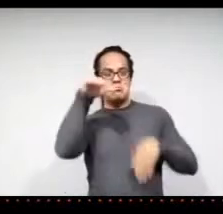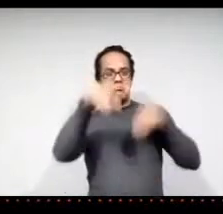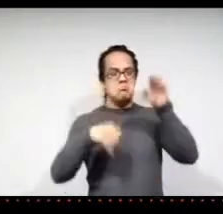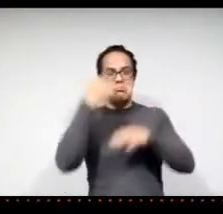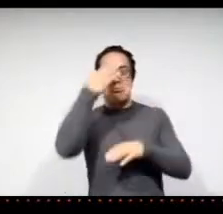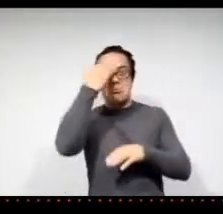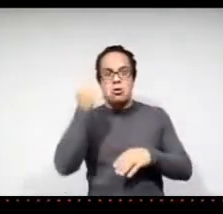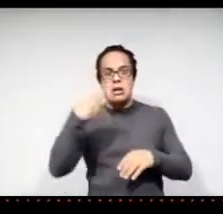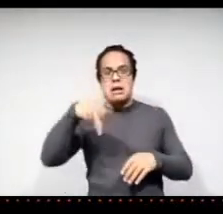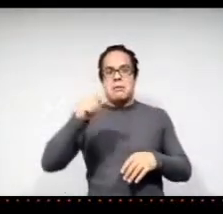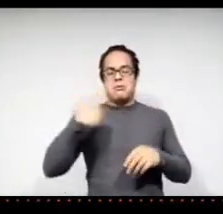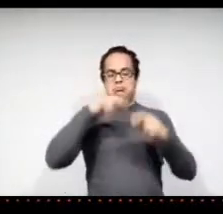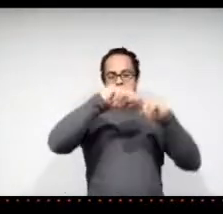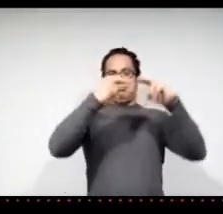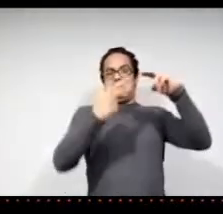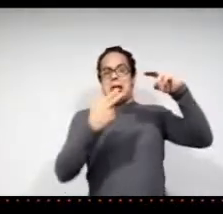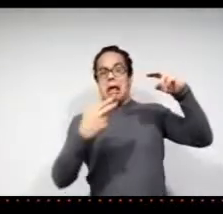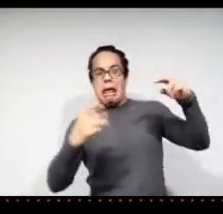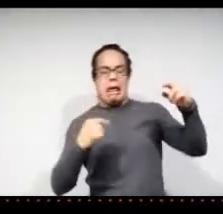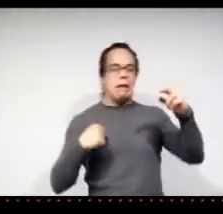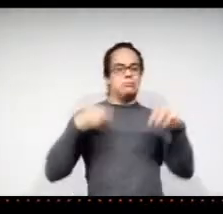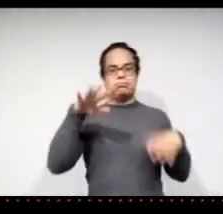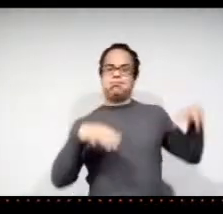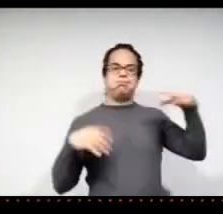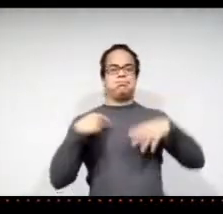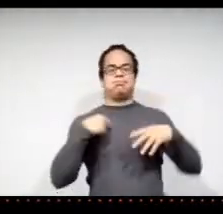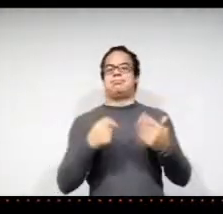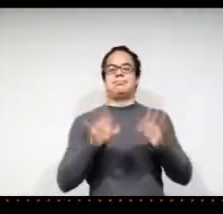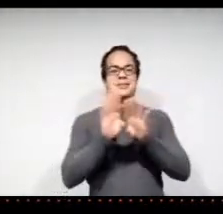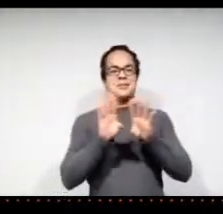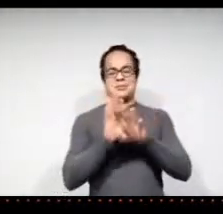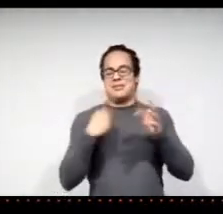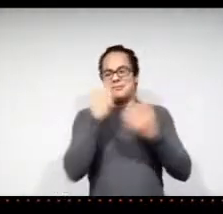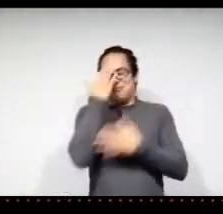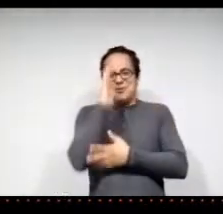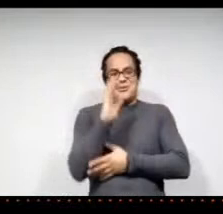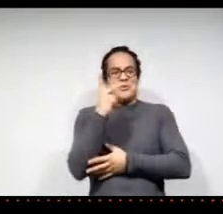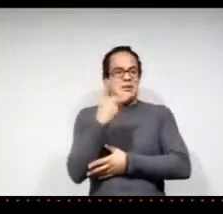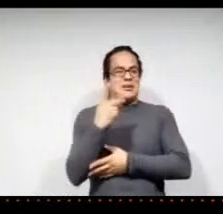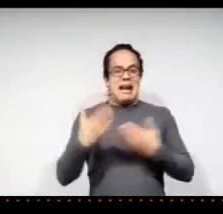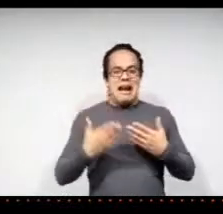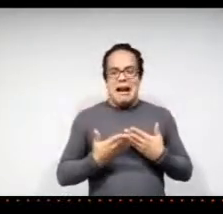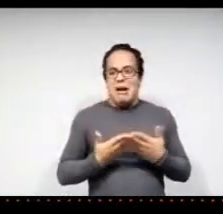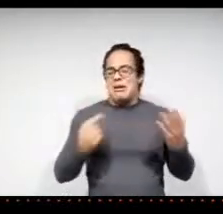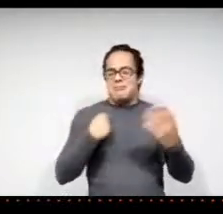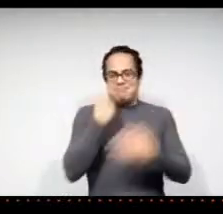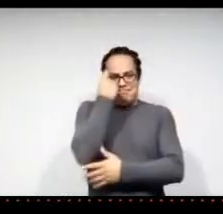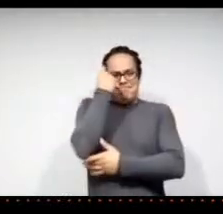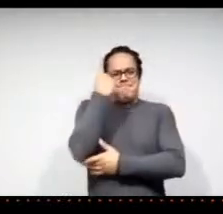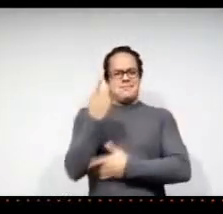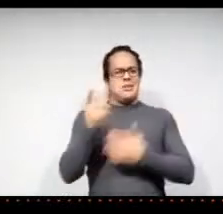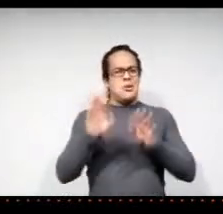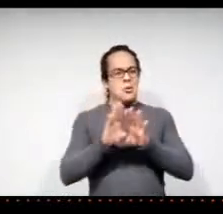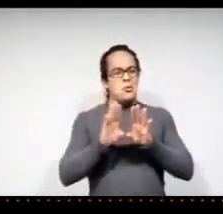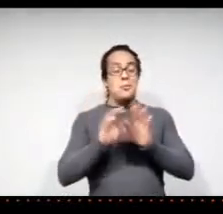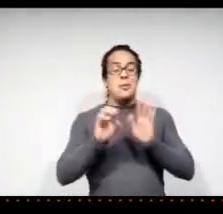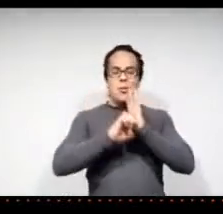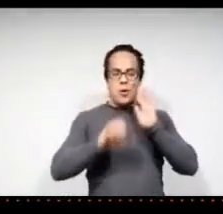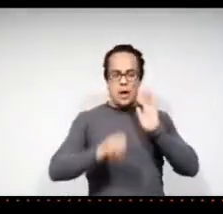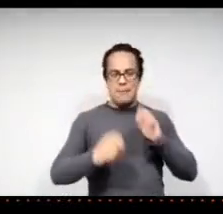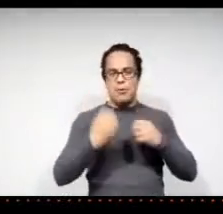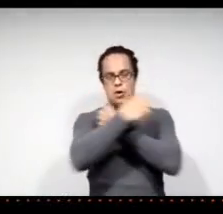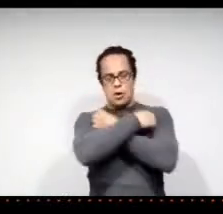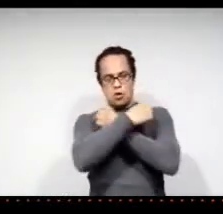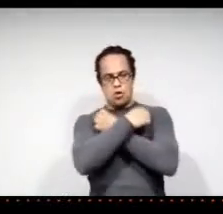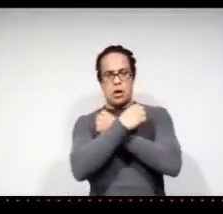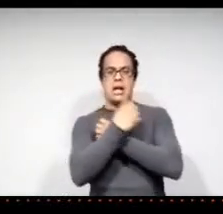estoy totalmente de acuerdo contigo y era el momento de improvisar. Mi pregunta sería si la educación online blended, o